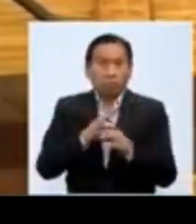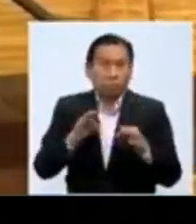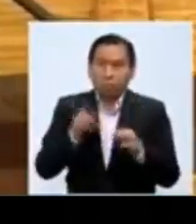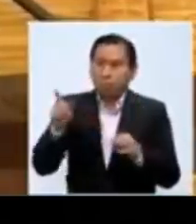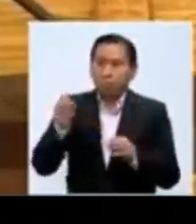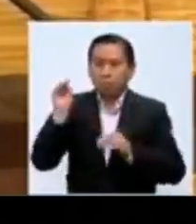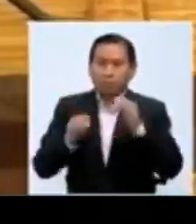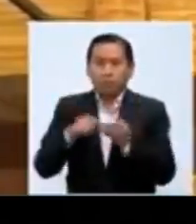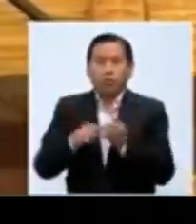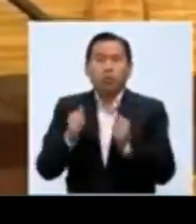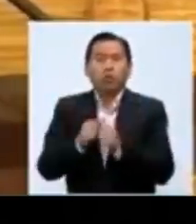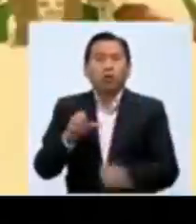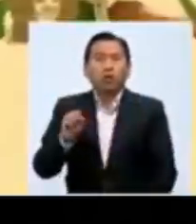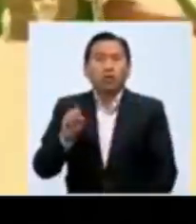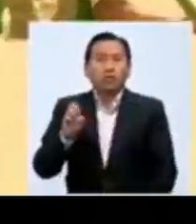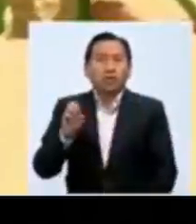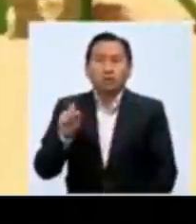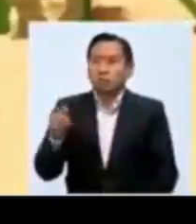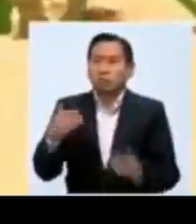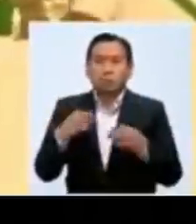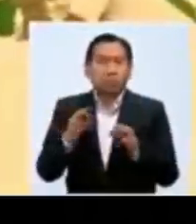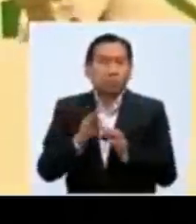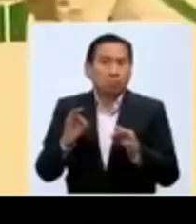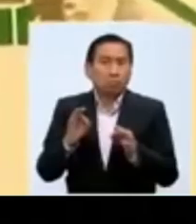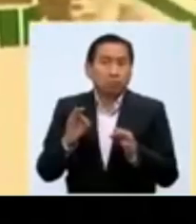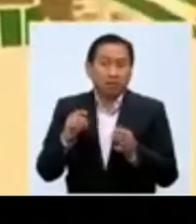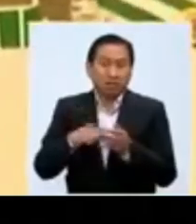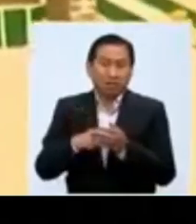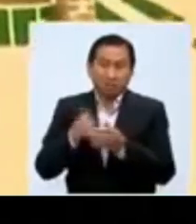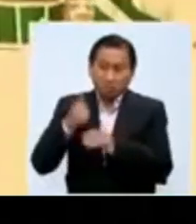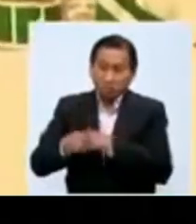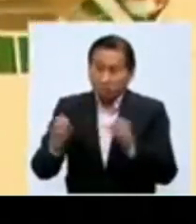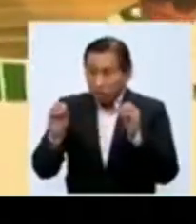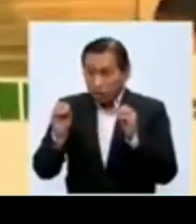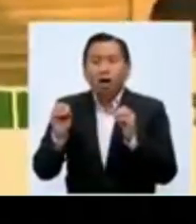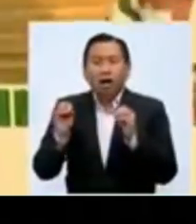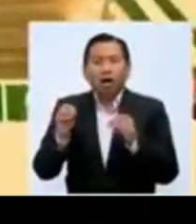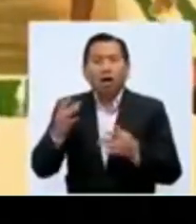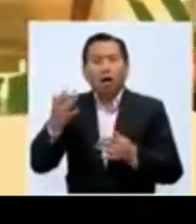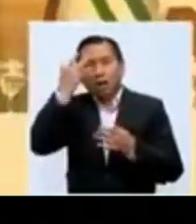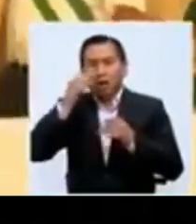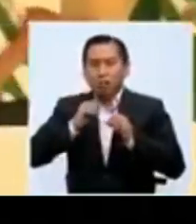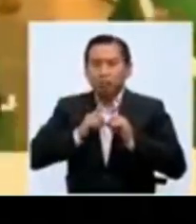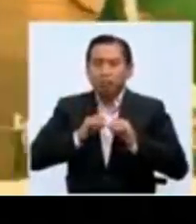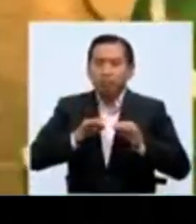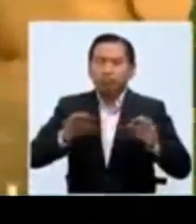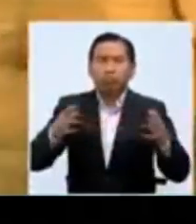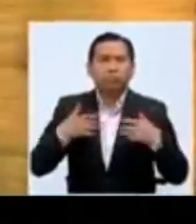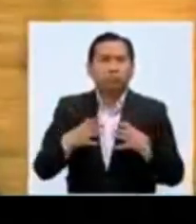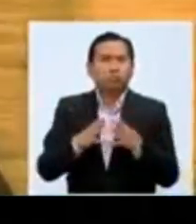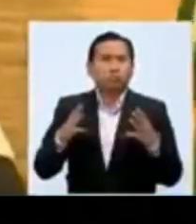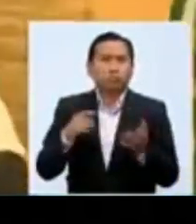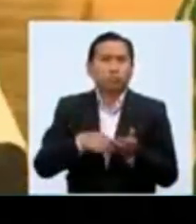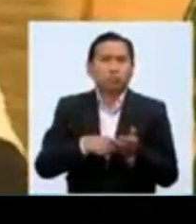de seres, pero no lo están haciendo. Producto a eso, la enfermedad se está avanzando de alguna otra manera. Y